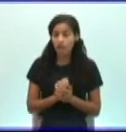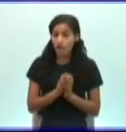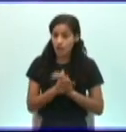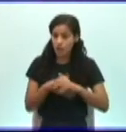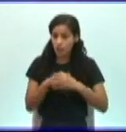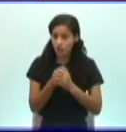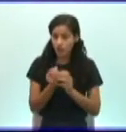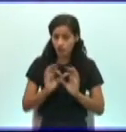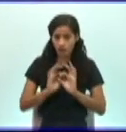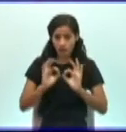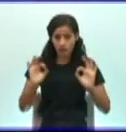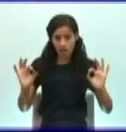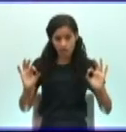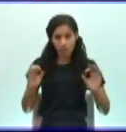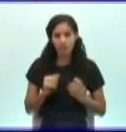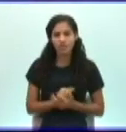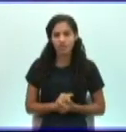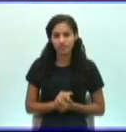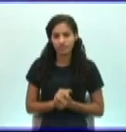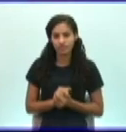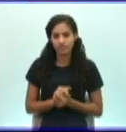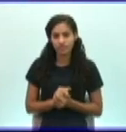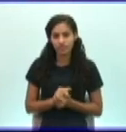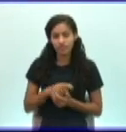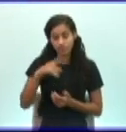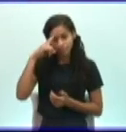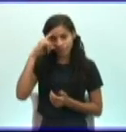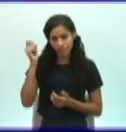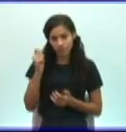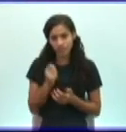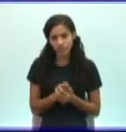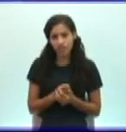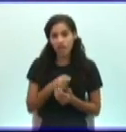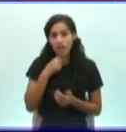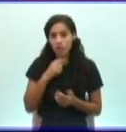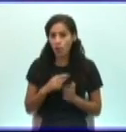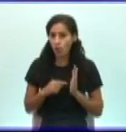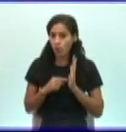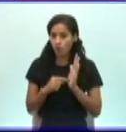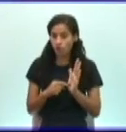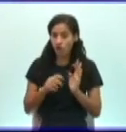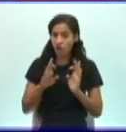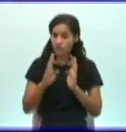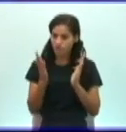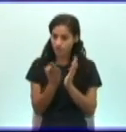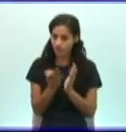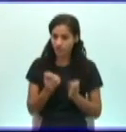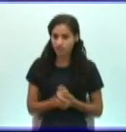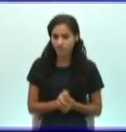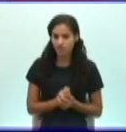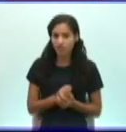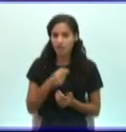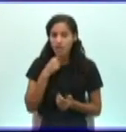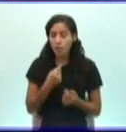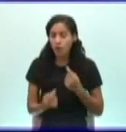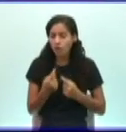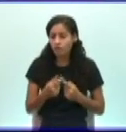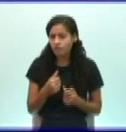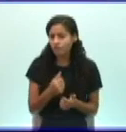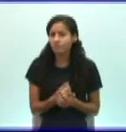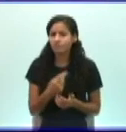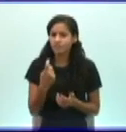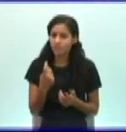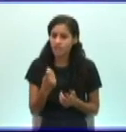lávense frecuentemente las manos y, por supuesto, aconséjenle a sus familiares que si por alguna